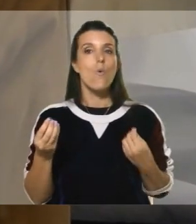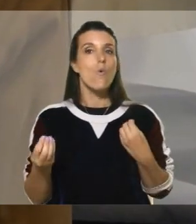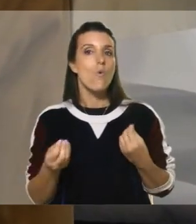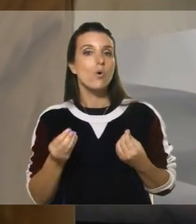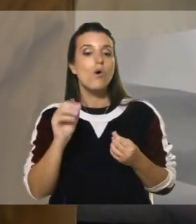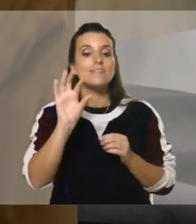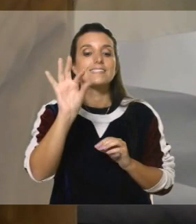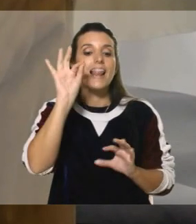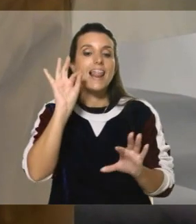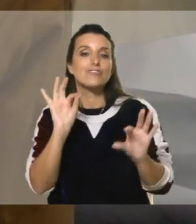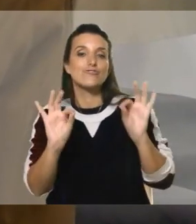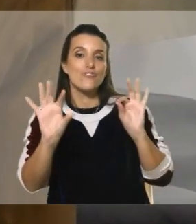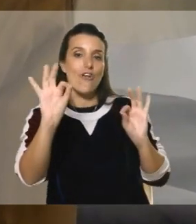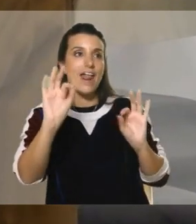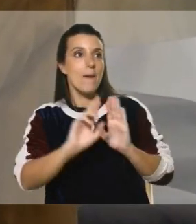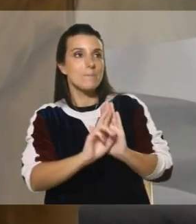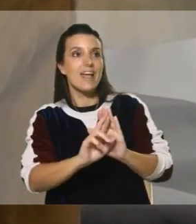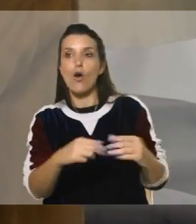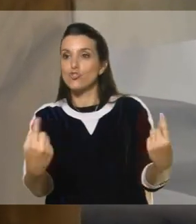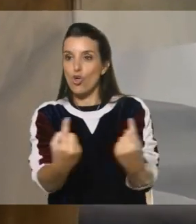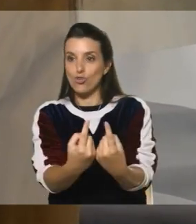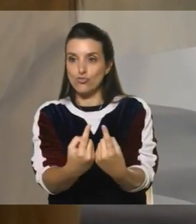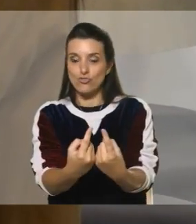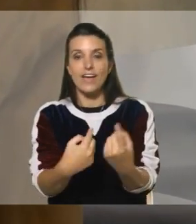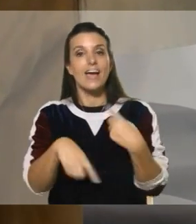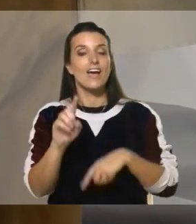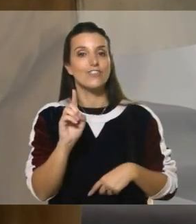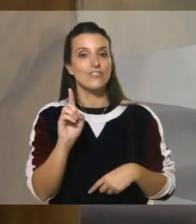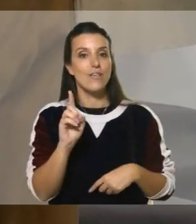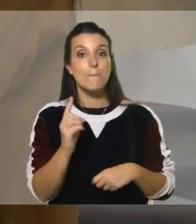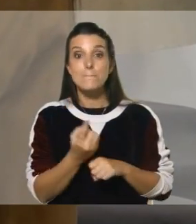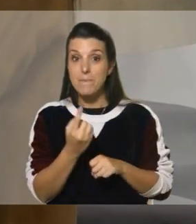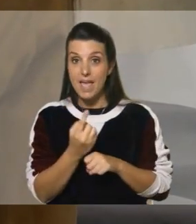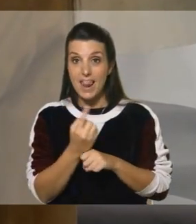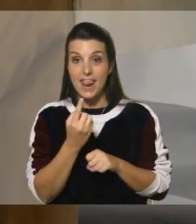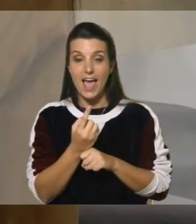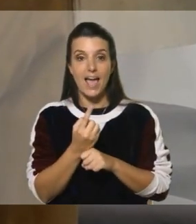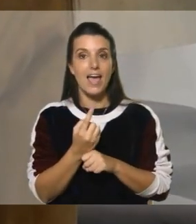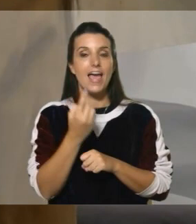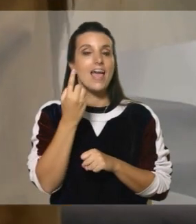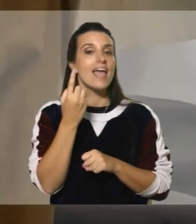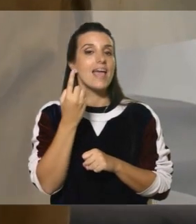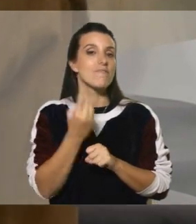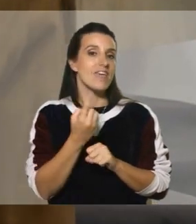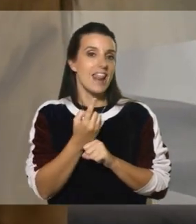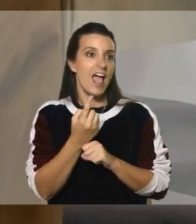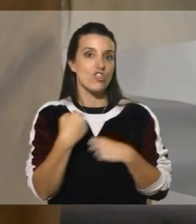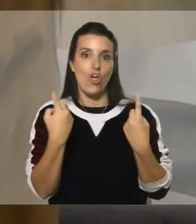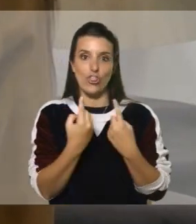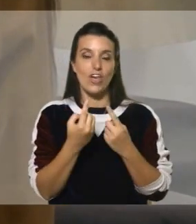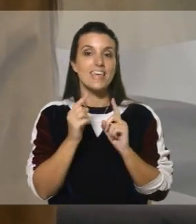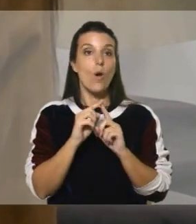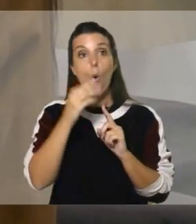seleccionar piezas que nos representaron de alguna forma entonces la primera pieza es una de las primeras piezas que tocamos y